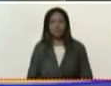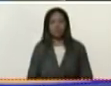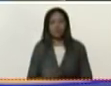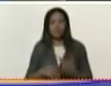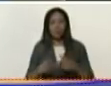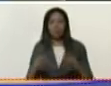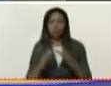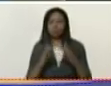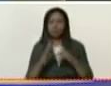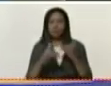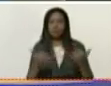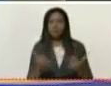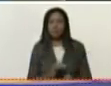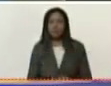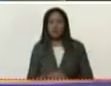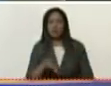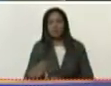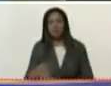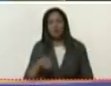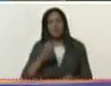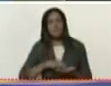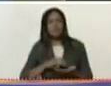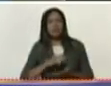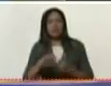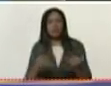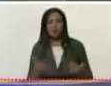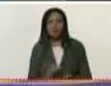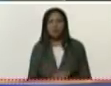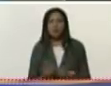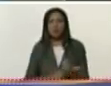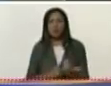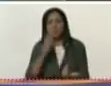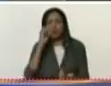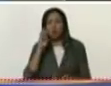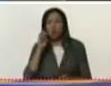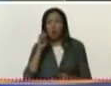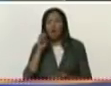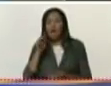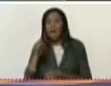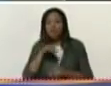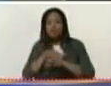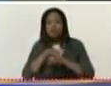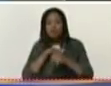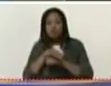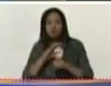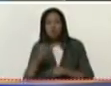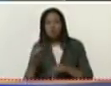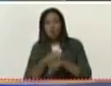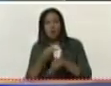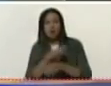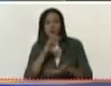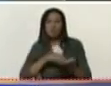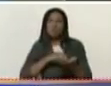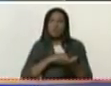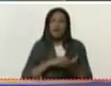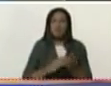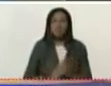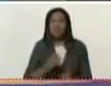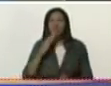Vámonos directamente al estado Miranda. Allá está nuestro hermano Héctor Rodríguez, gran líder, joven líder revolucionario en nuestra